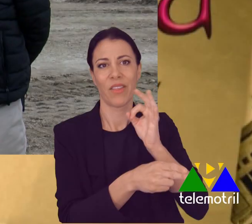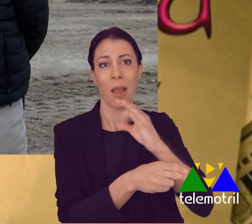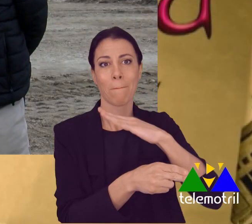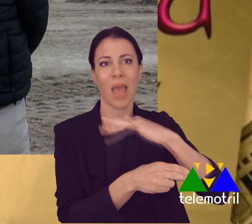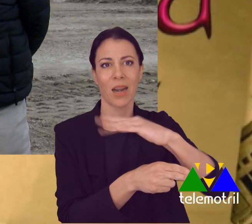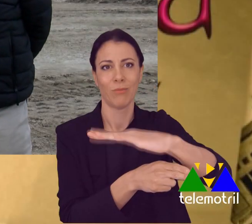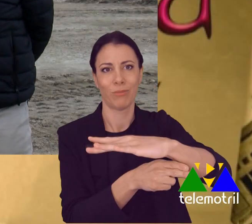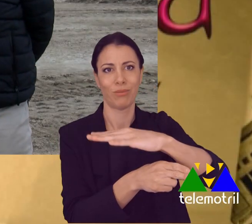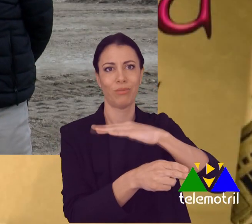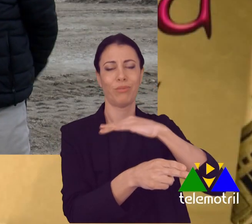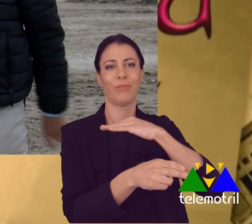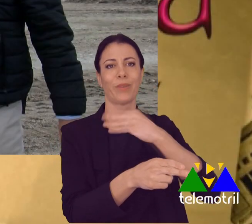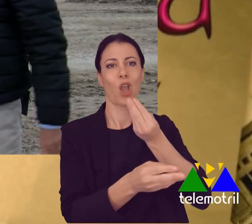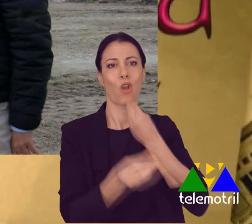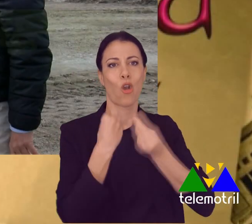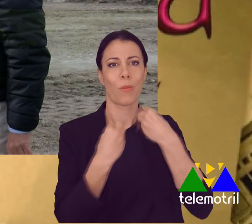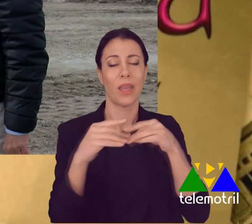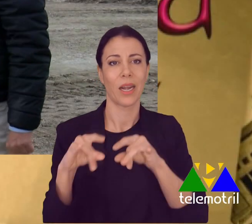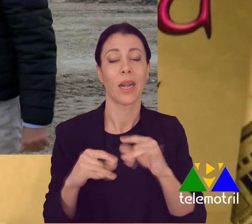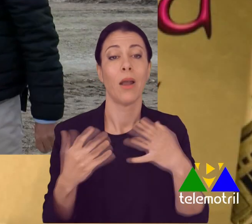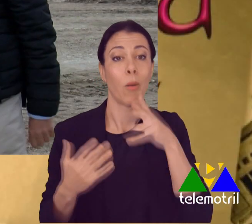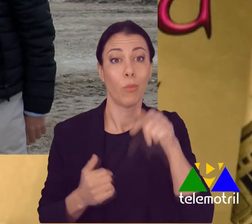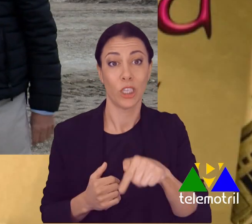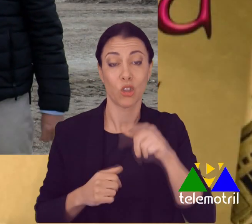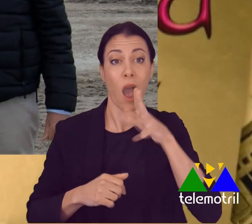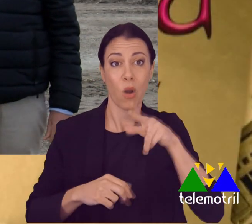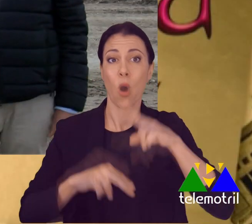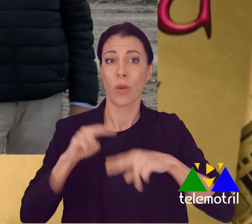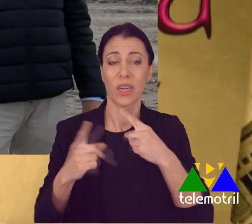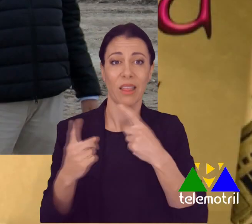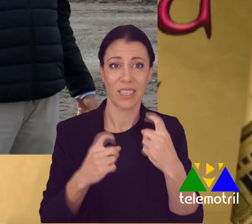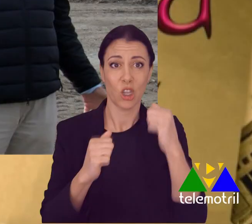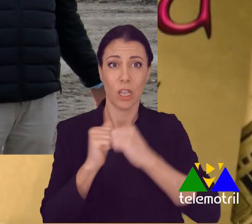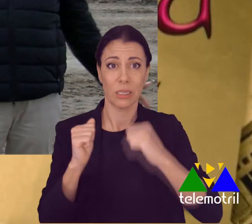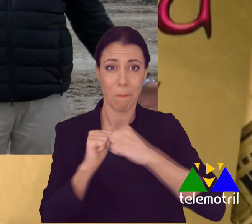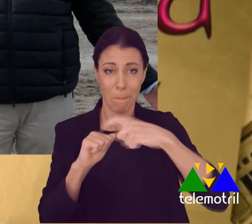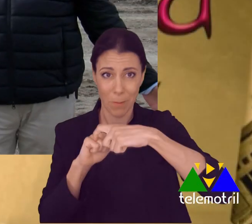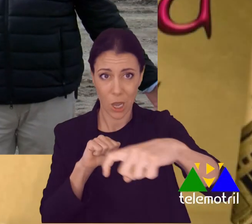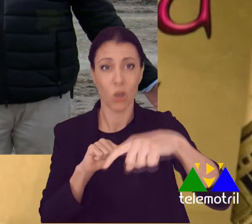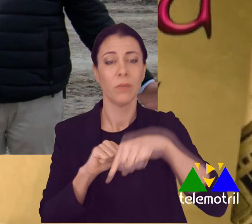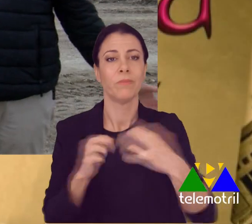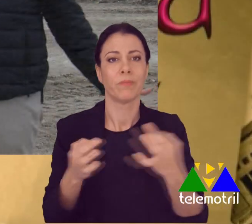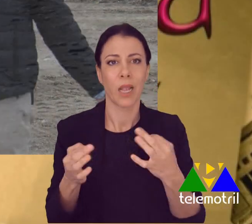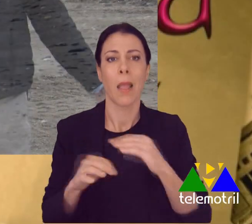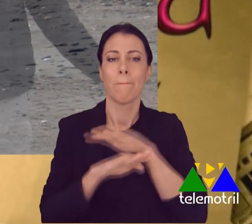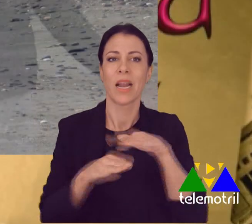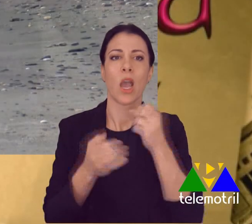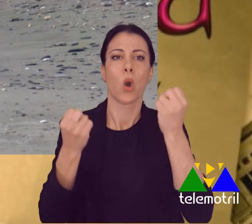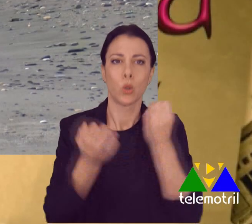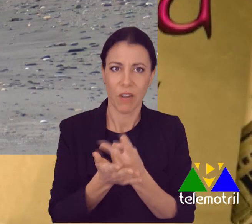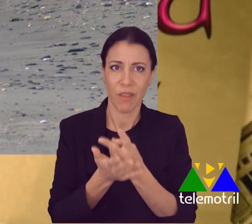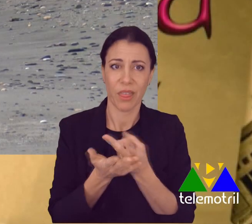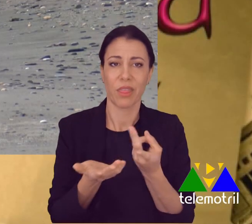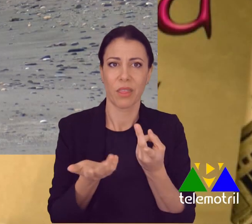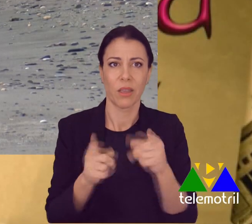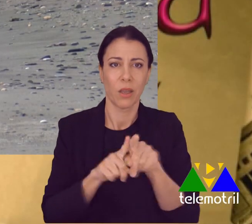sido así. Es decir, y ahora pues la obra del Espigón pues va a permitir seguramente que la playa vuelva a hacer un poco como